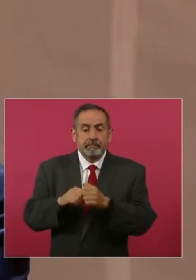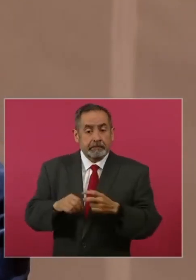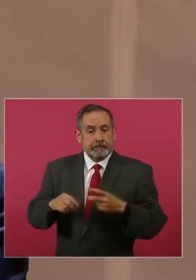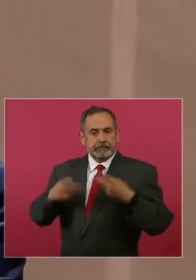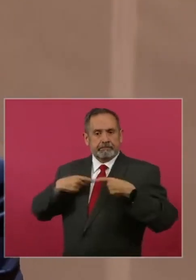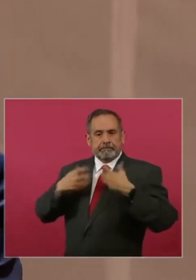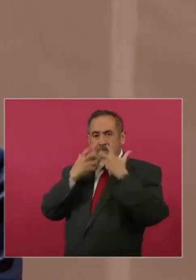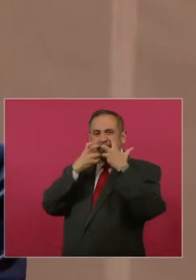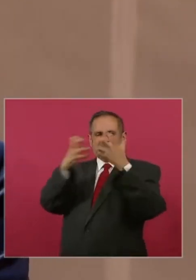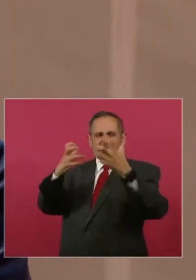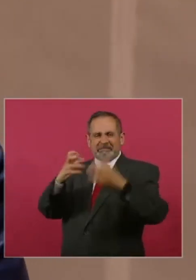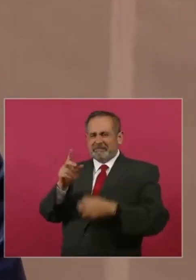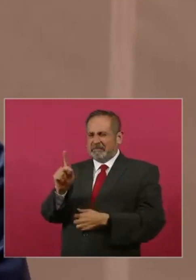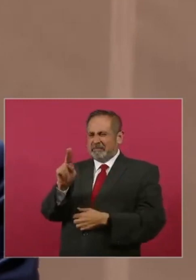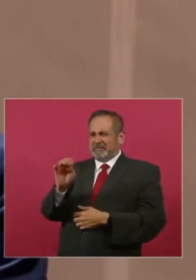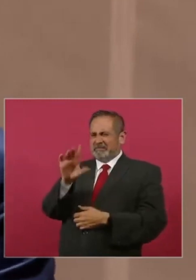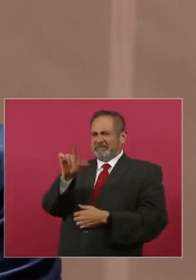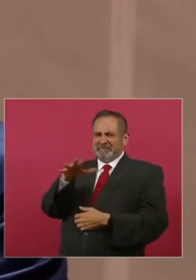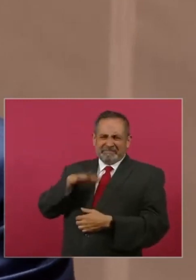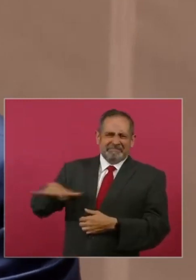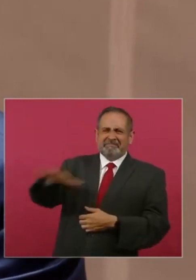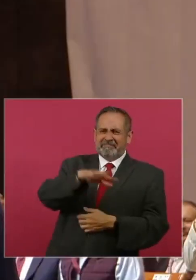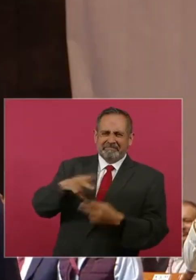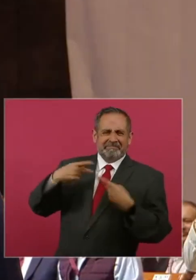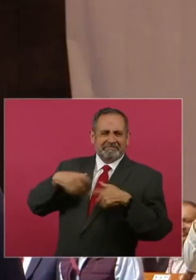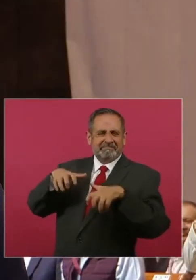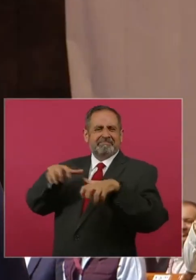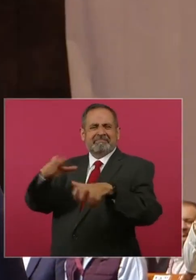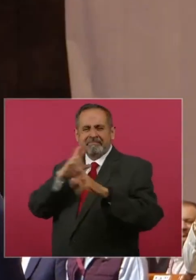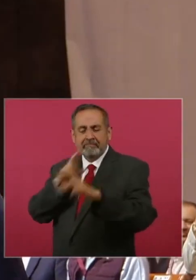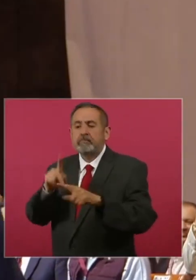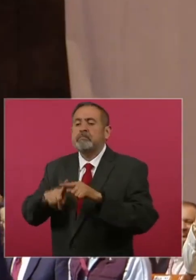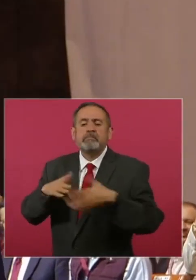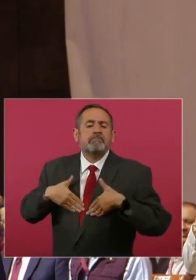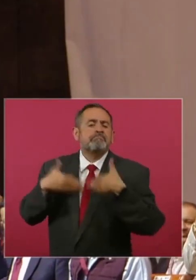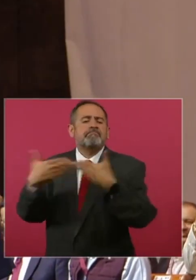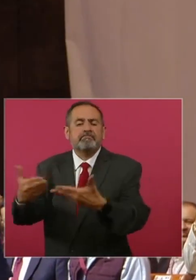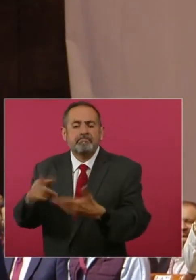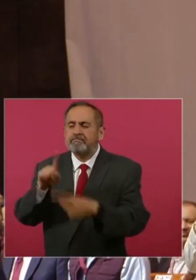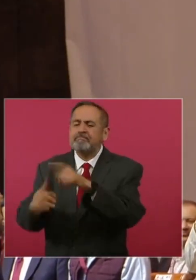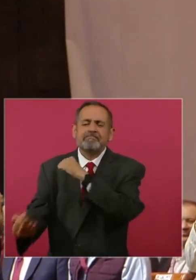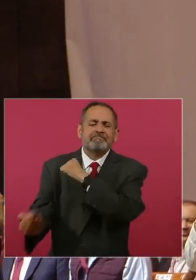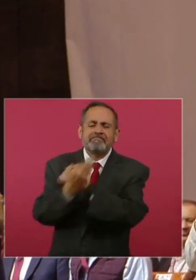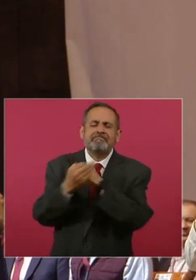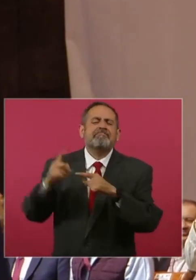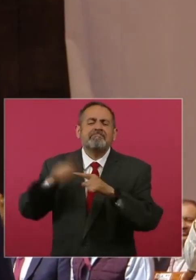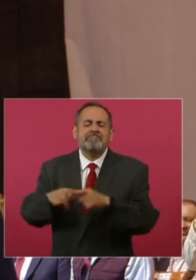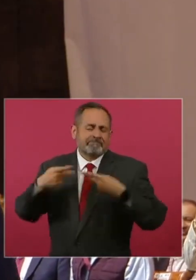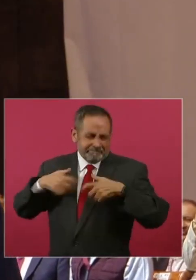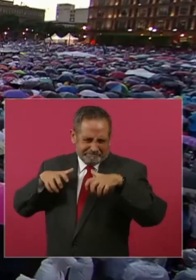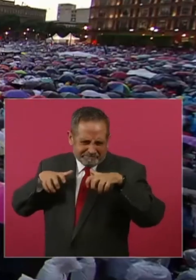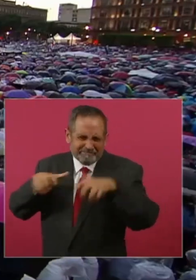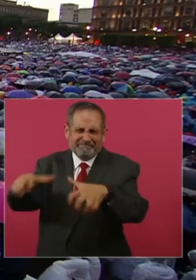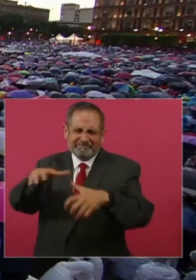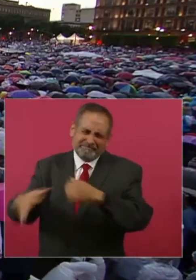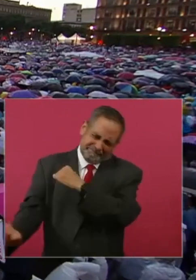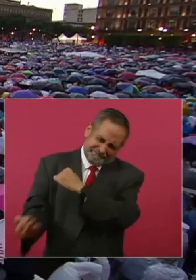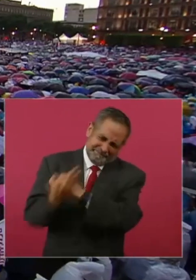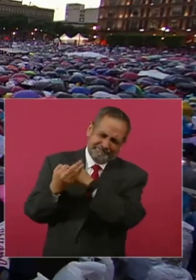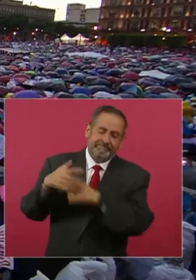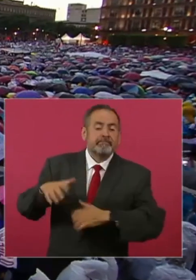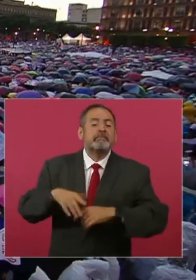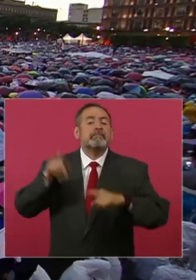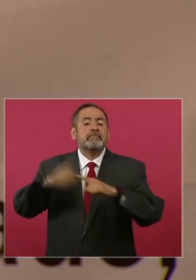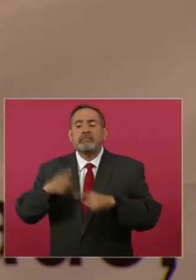transform? ¿En quién confiar? Who do we trust? ¿Quién nos protege? Who protects us? The people.